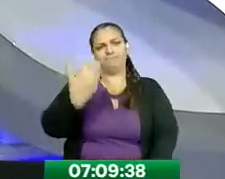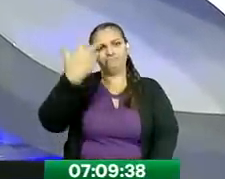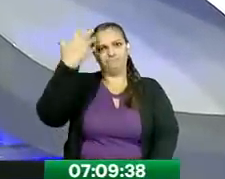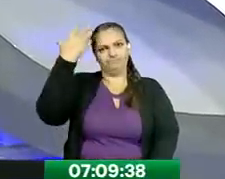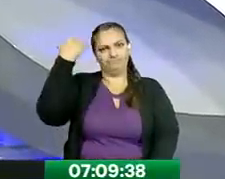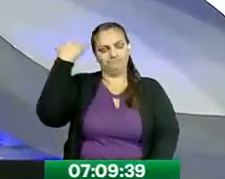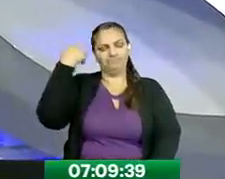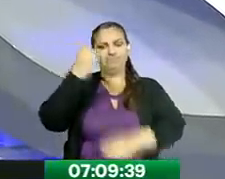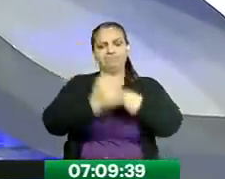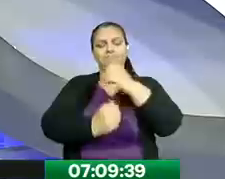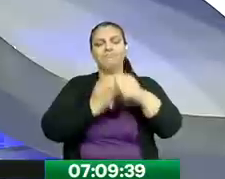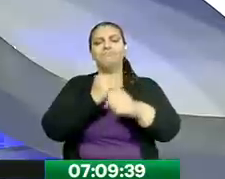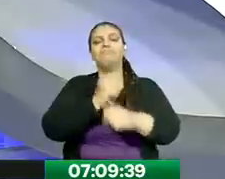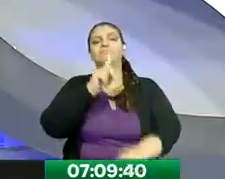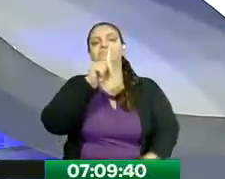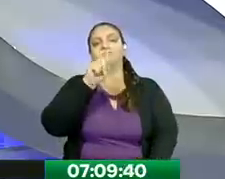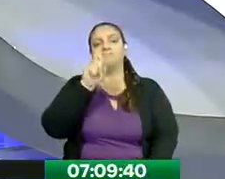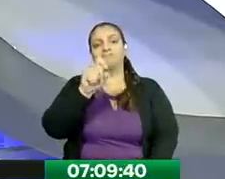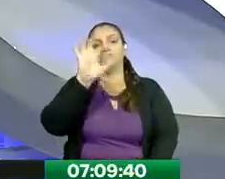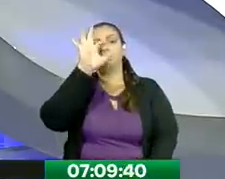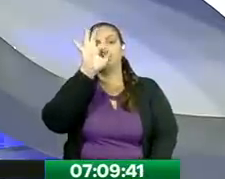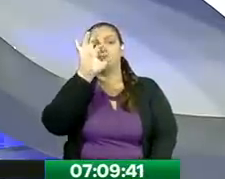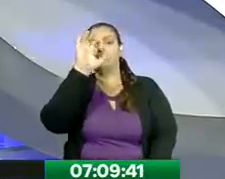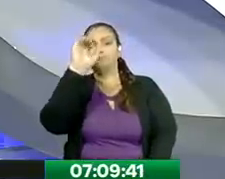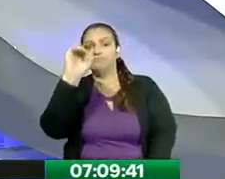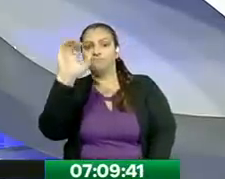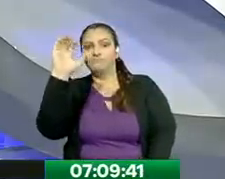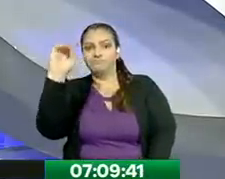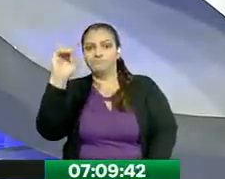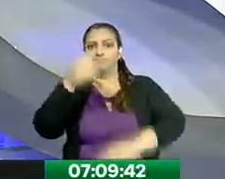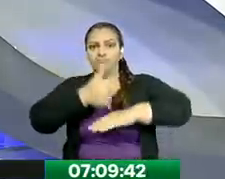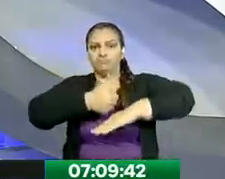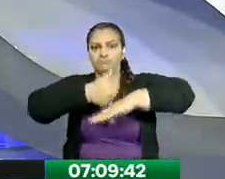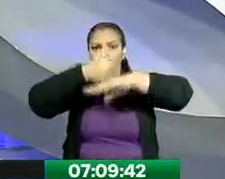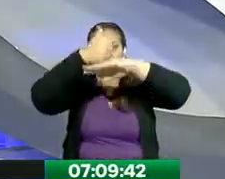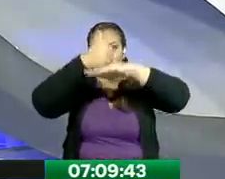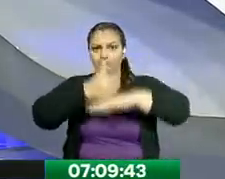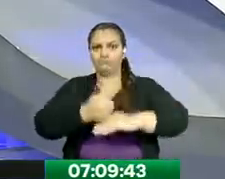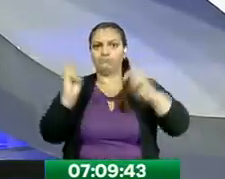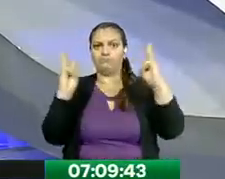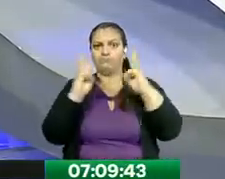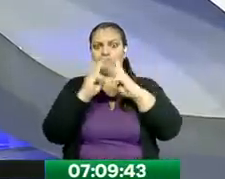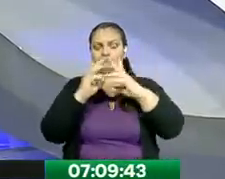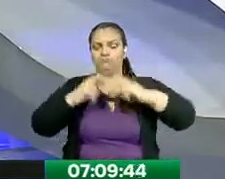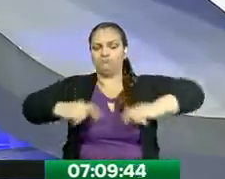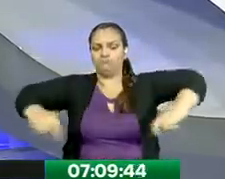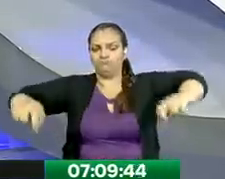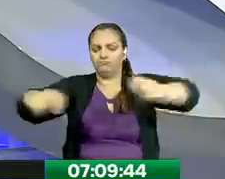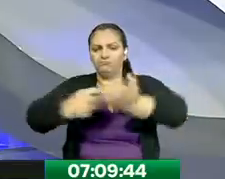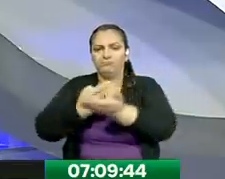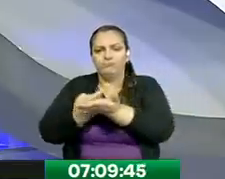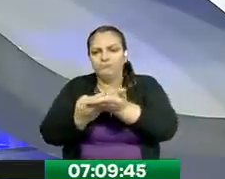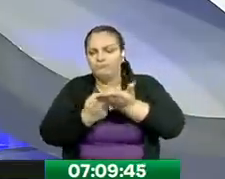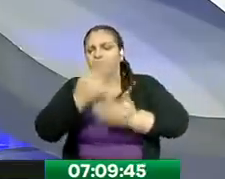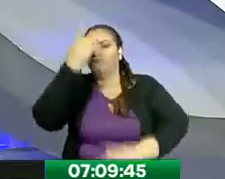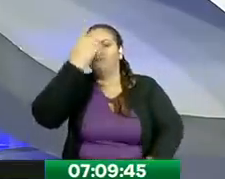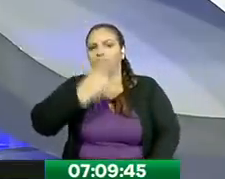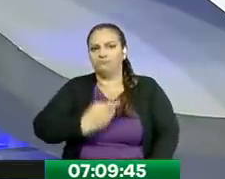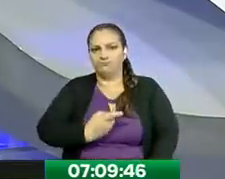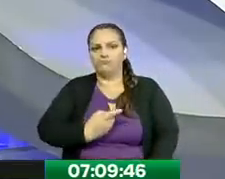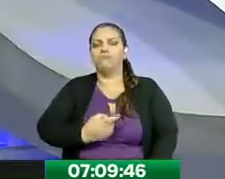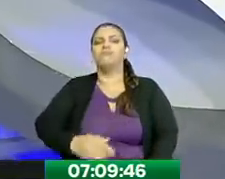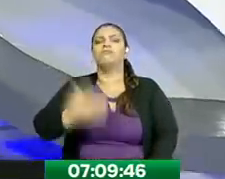congreso en el año 1900 en nuestro escudo se observan elementos representativos del ecuador veamos